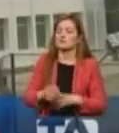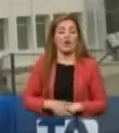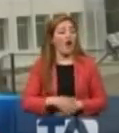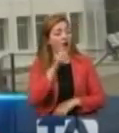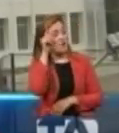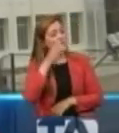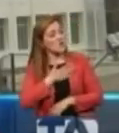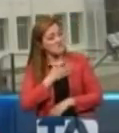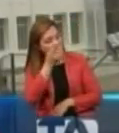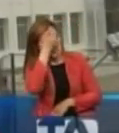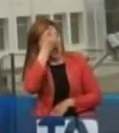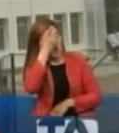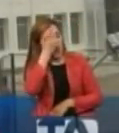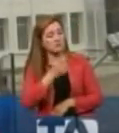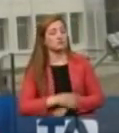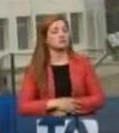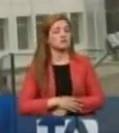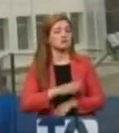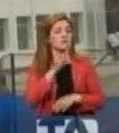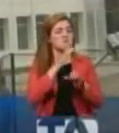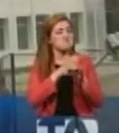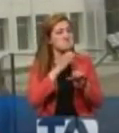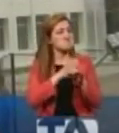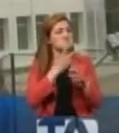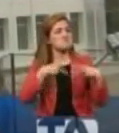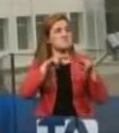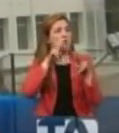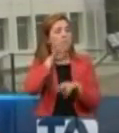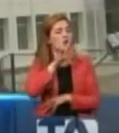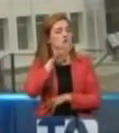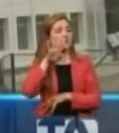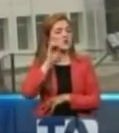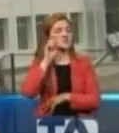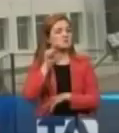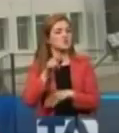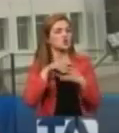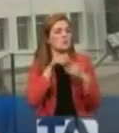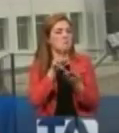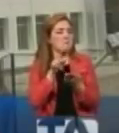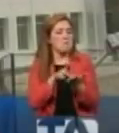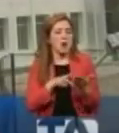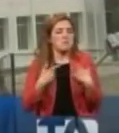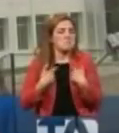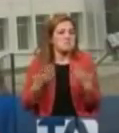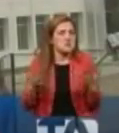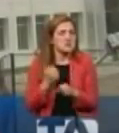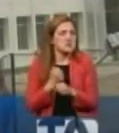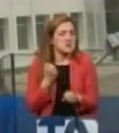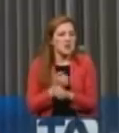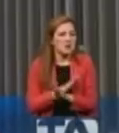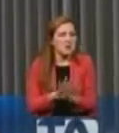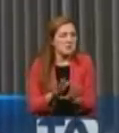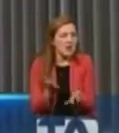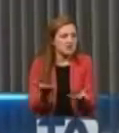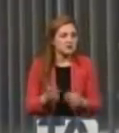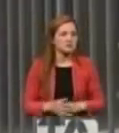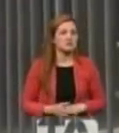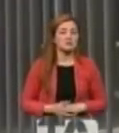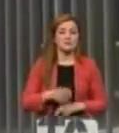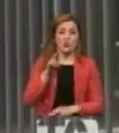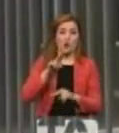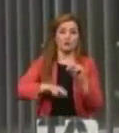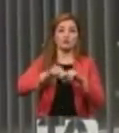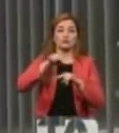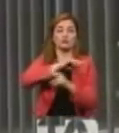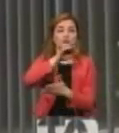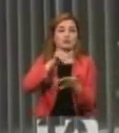le adeuda a él alrededor de $440,000 que no le han cancelado por los trabajos que ellos han hecho. La construcción